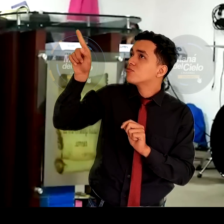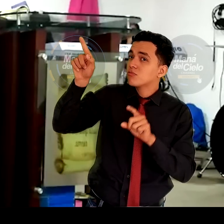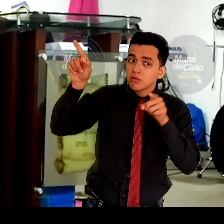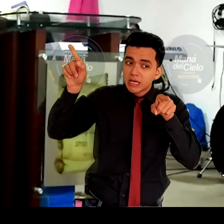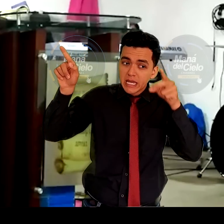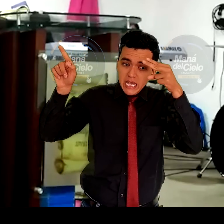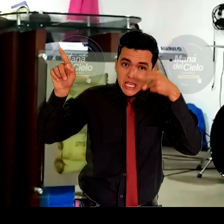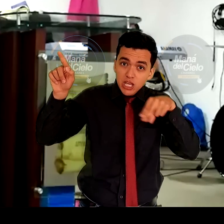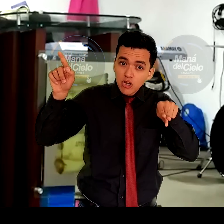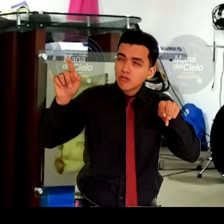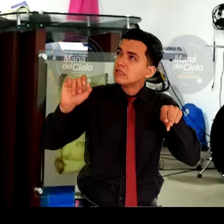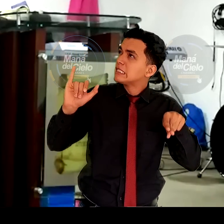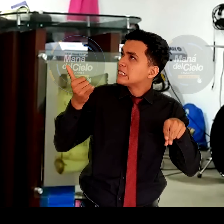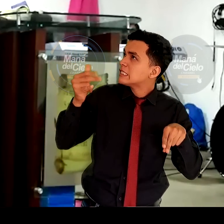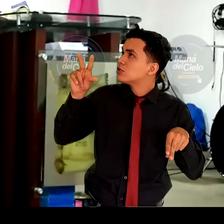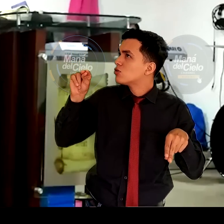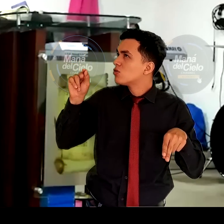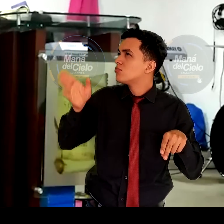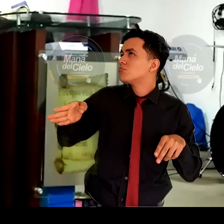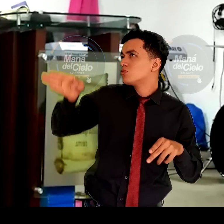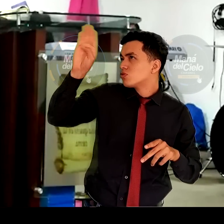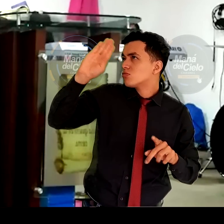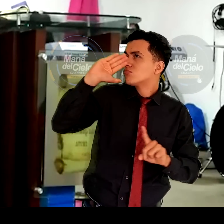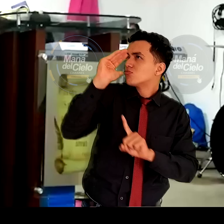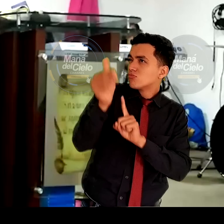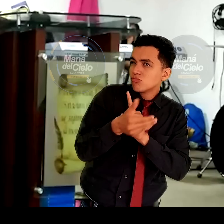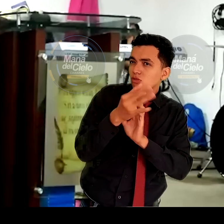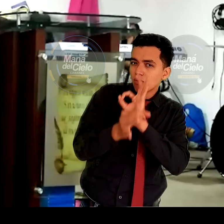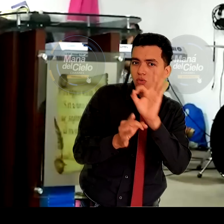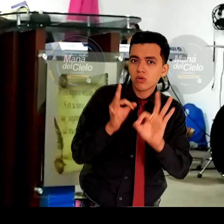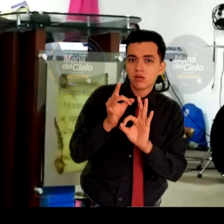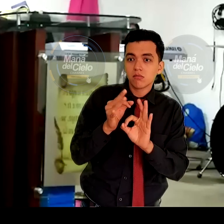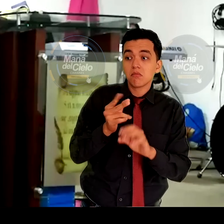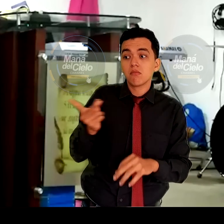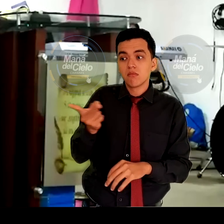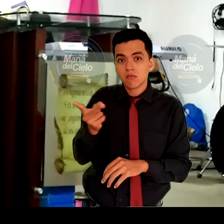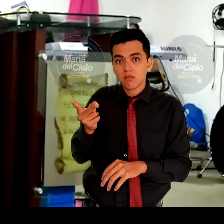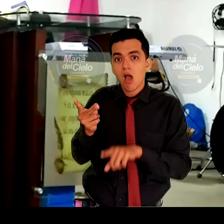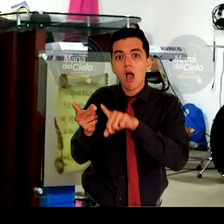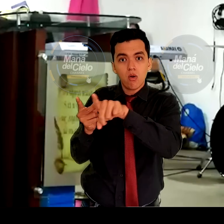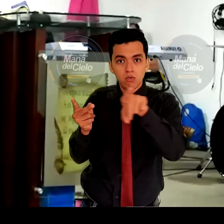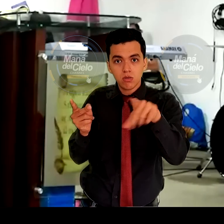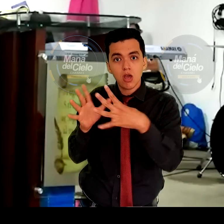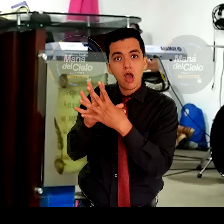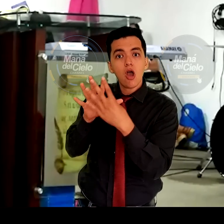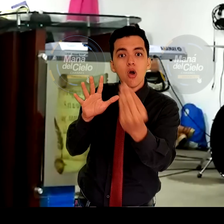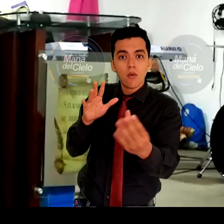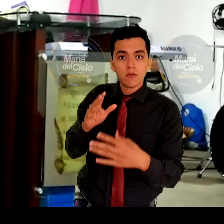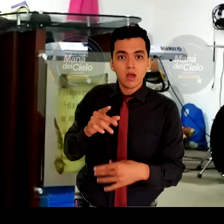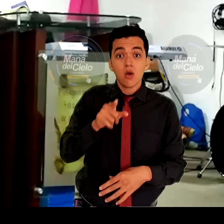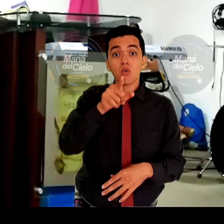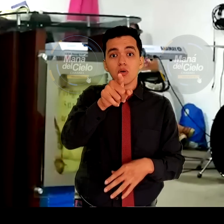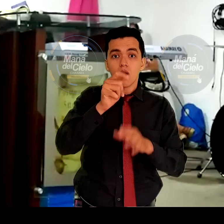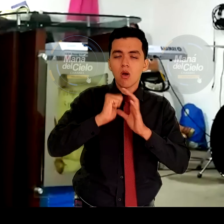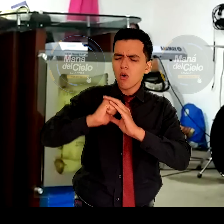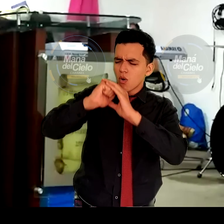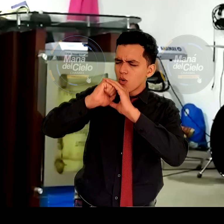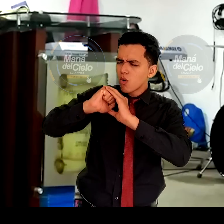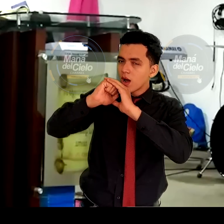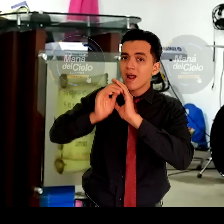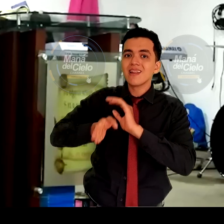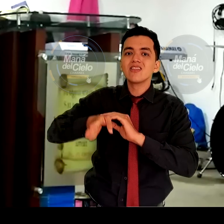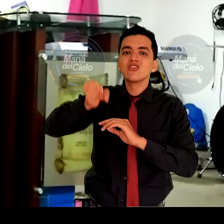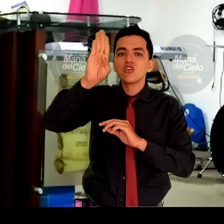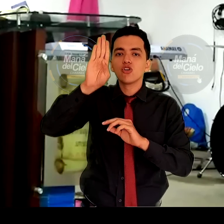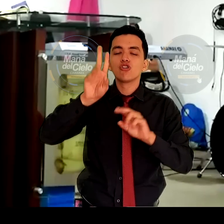Señor guardara su identidad sexual. Y yo quiero invitar a los papás esta noche a que oren para que Dios guarde la identidad sexual de sus niños. Estamos